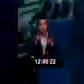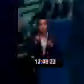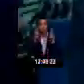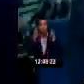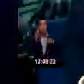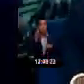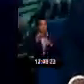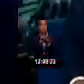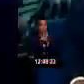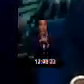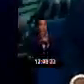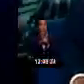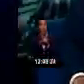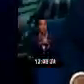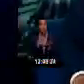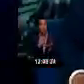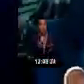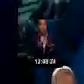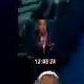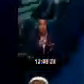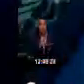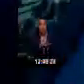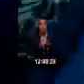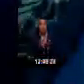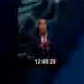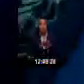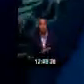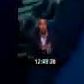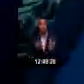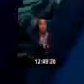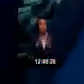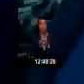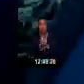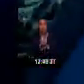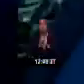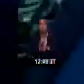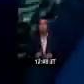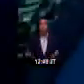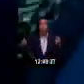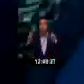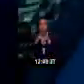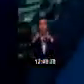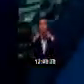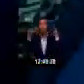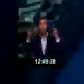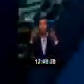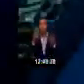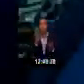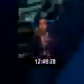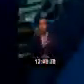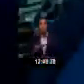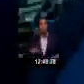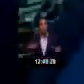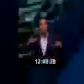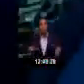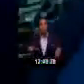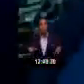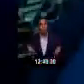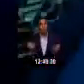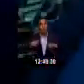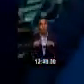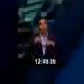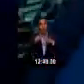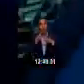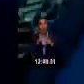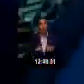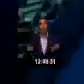propósito, amigos, en la Asamblea está a la espera del envío del proyecto de ley de protección de datos anunciado por el presidente Lenín Moreno tras la filtración de datos